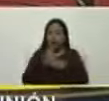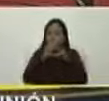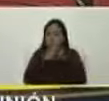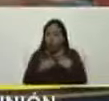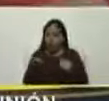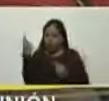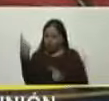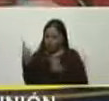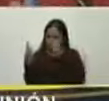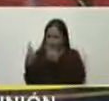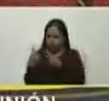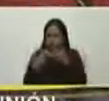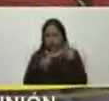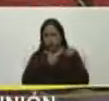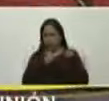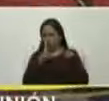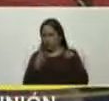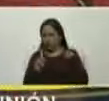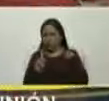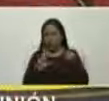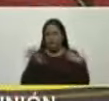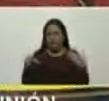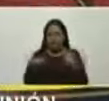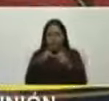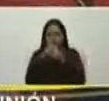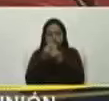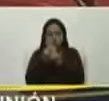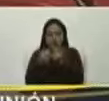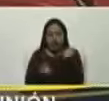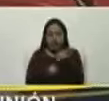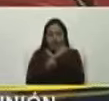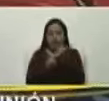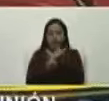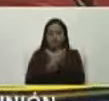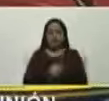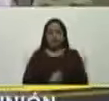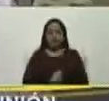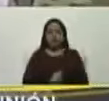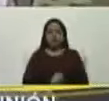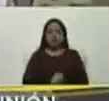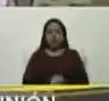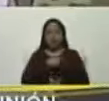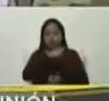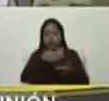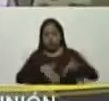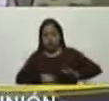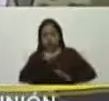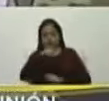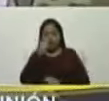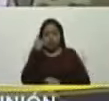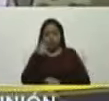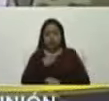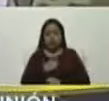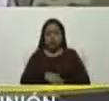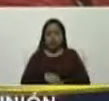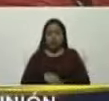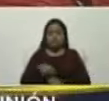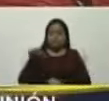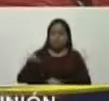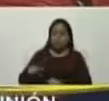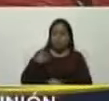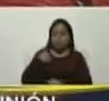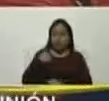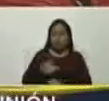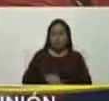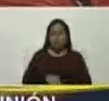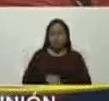de uno, es la tarea de todos como una sola fuerza de tarea accionando en el territorio. Tú eres de Sucre también. Yo soy sucrense. ¿De qué parte? De un barrio